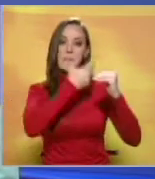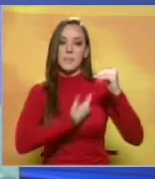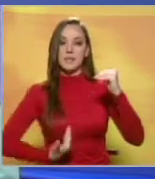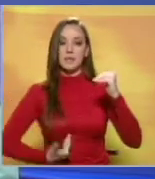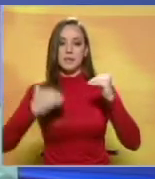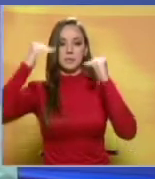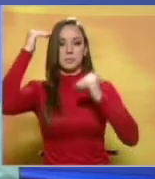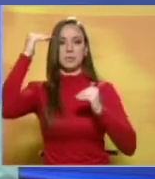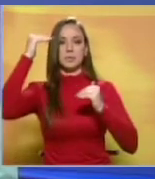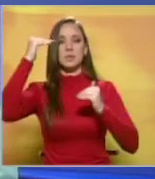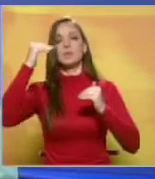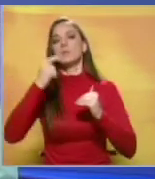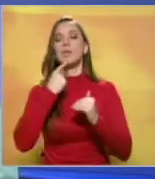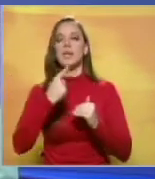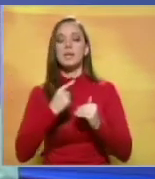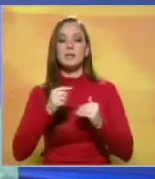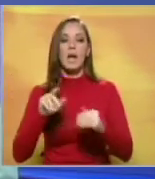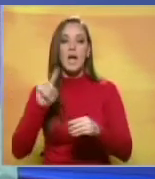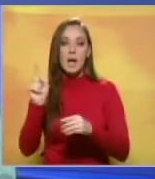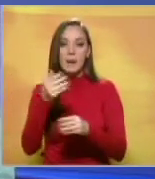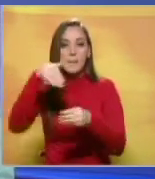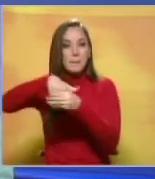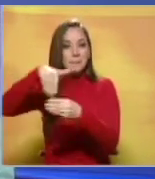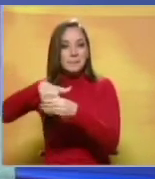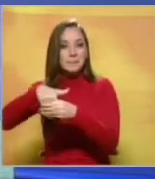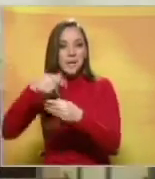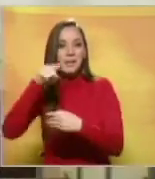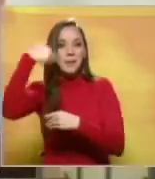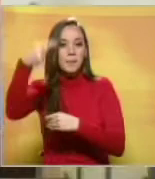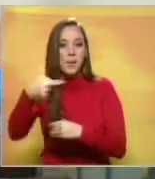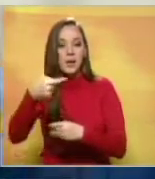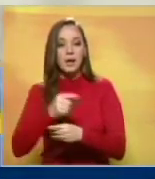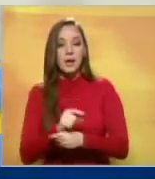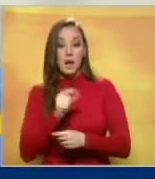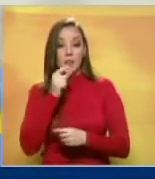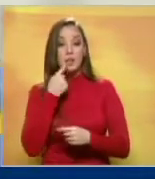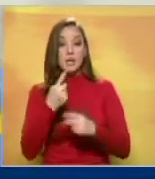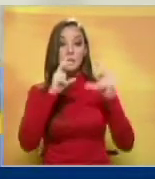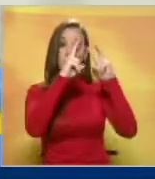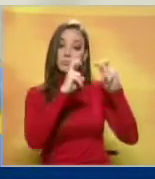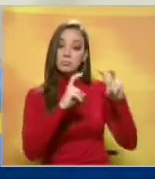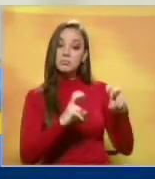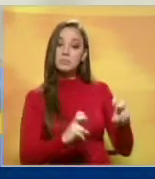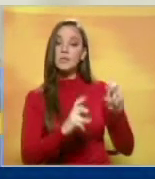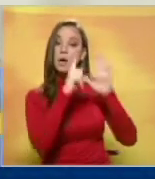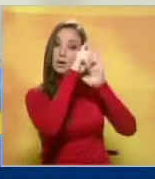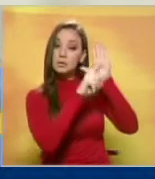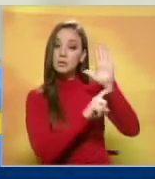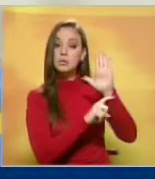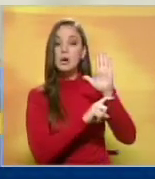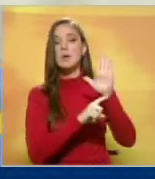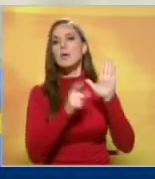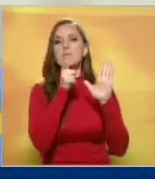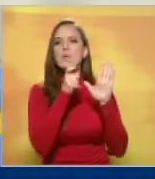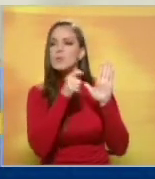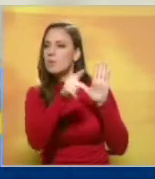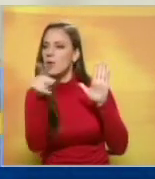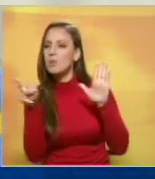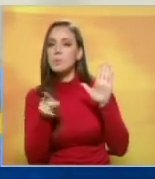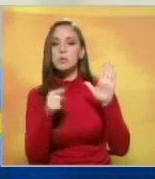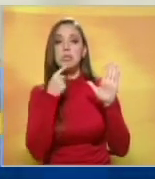de voto en la primera y en la segunda vuelta de las elecciones presidenciales según la encuestadora privada centro de consultoría el